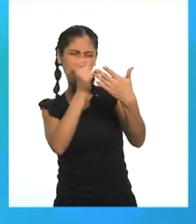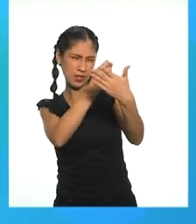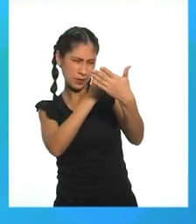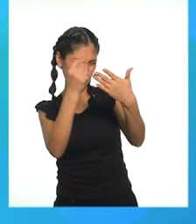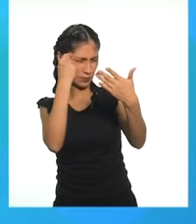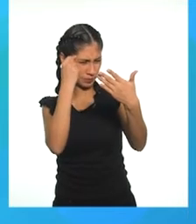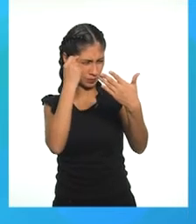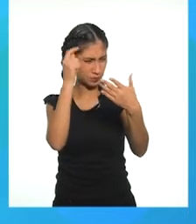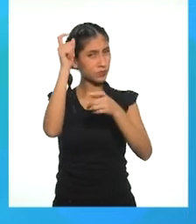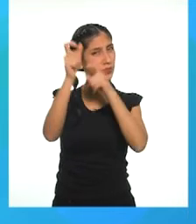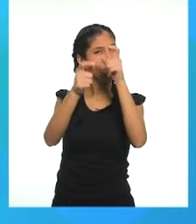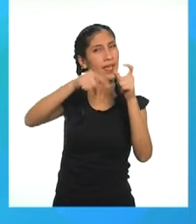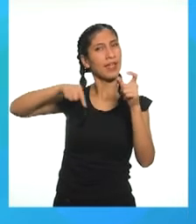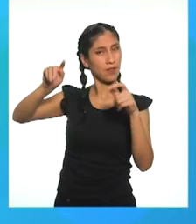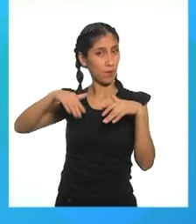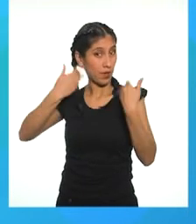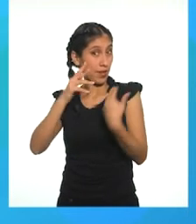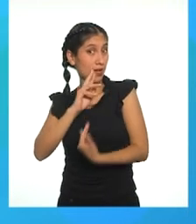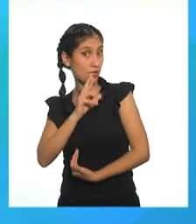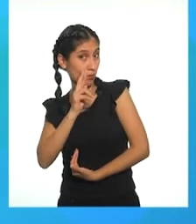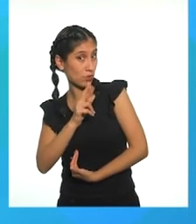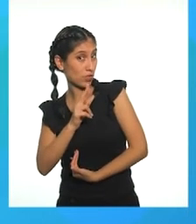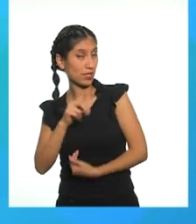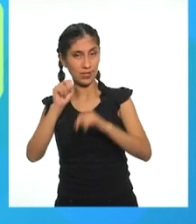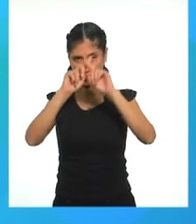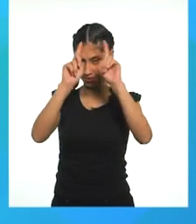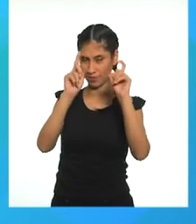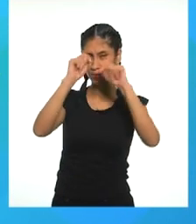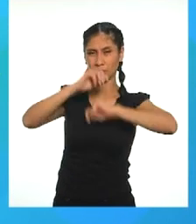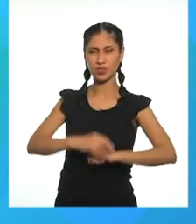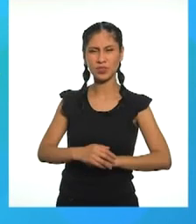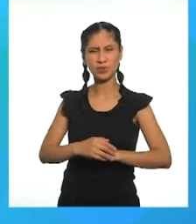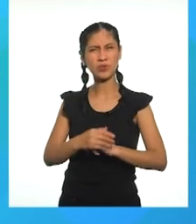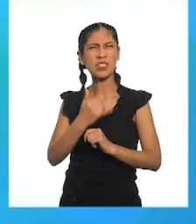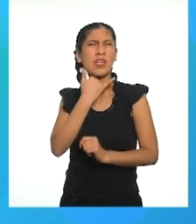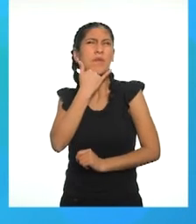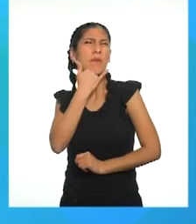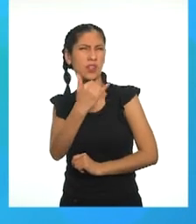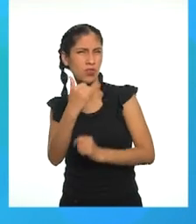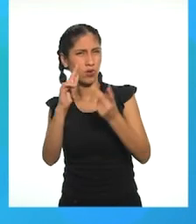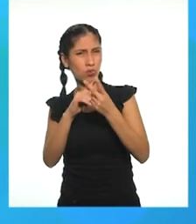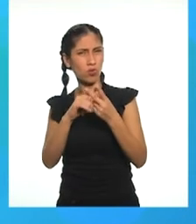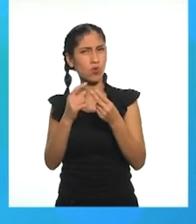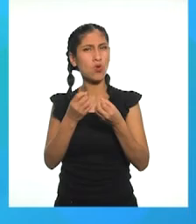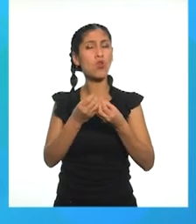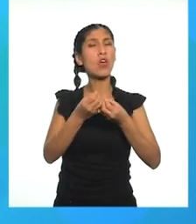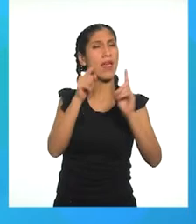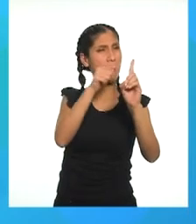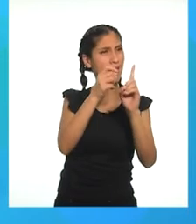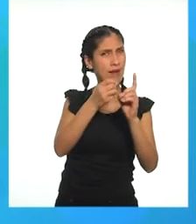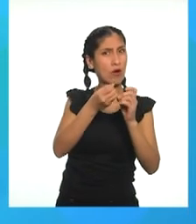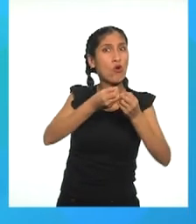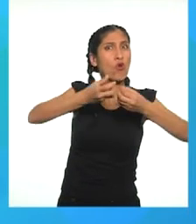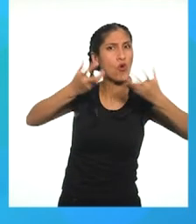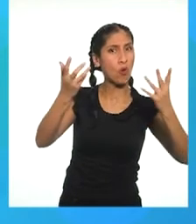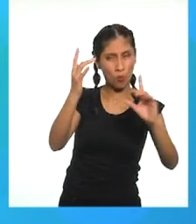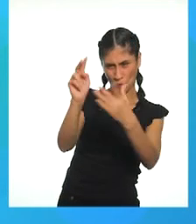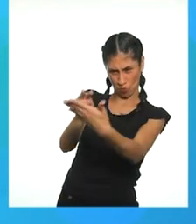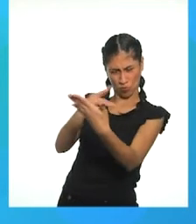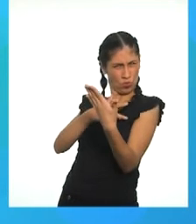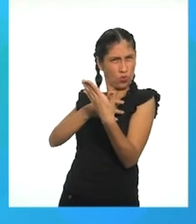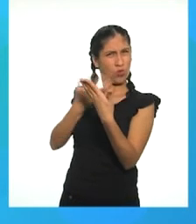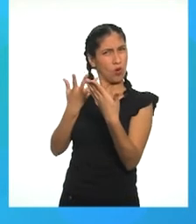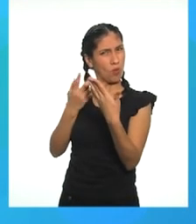escribir, los estudiantes podrían responder a estas preguntas. ¿Qué ocurrió? ¿Cómo reaccionó? ¿Qué